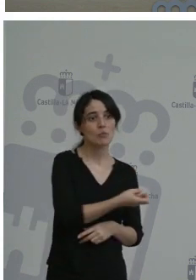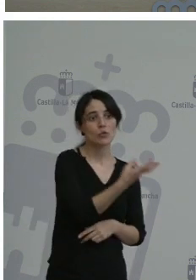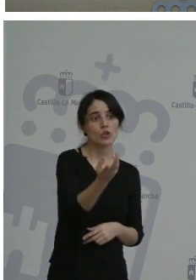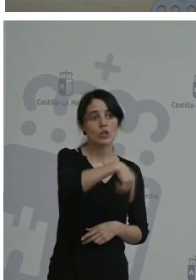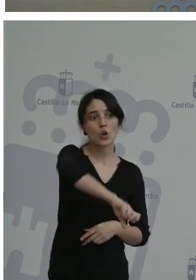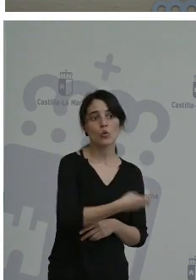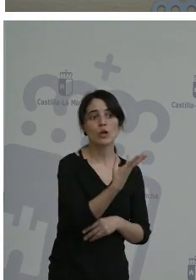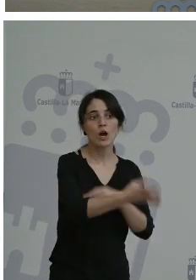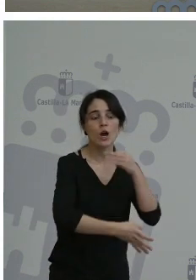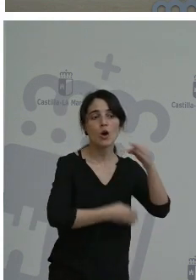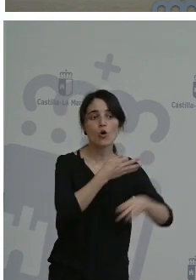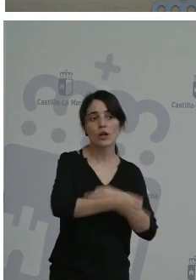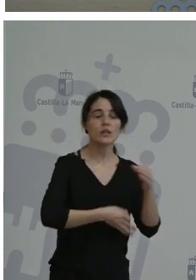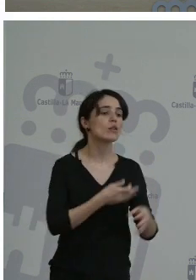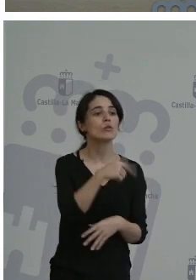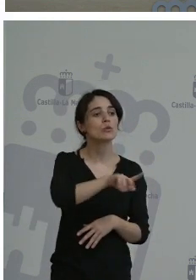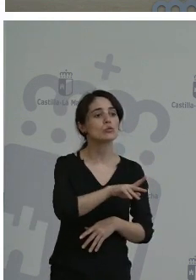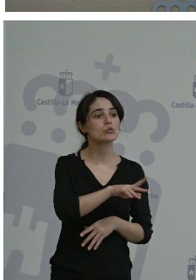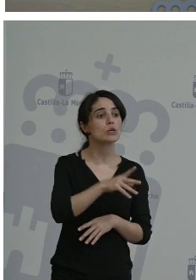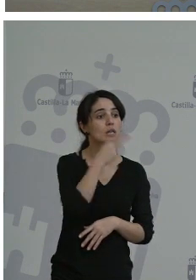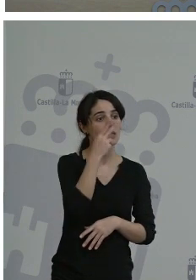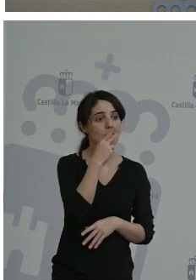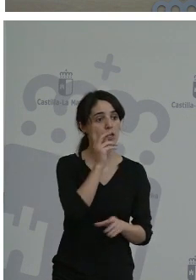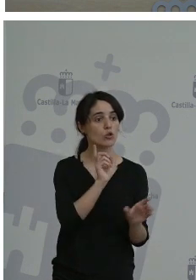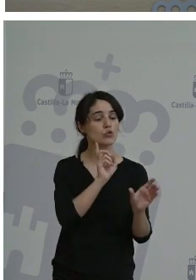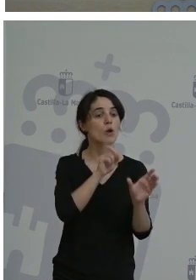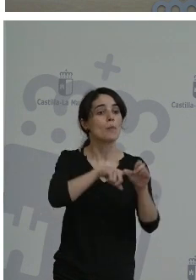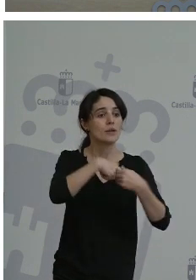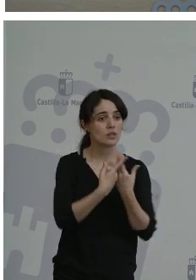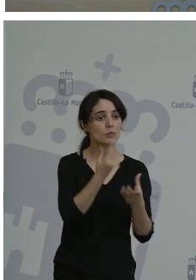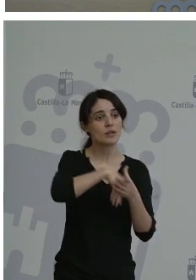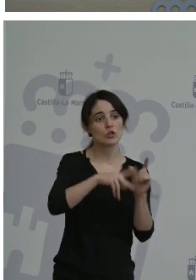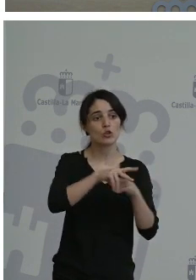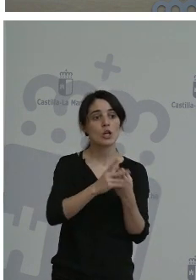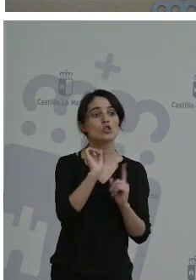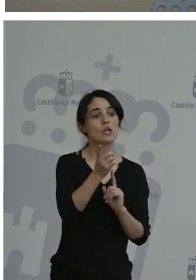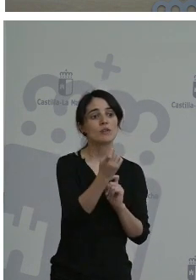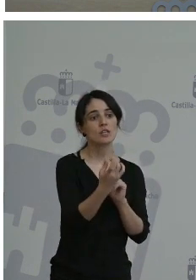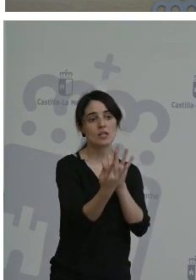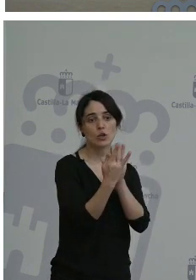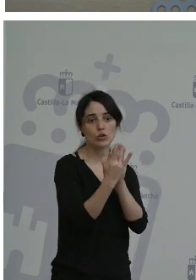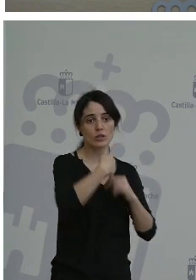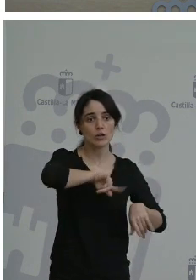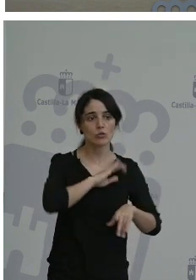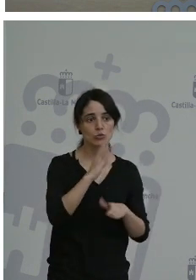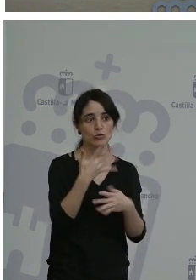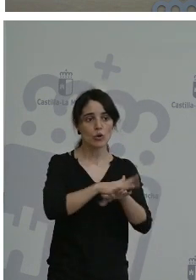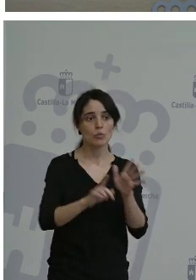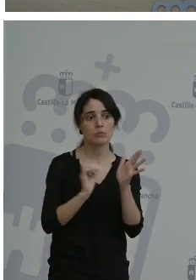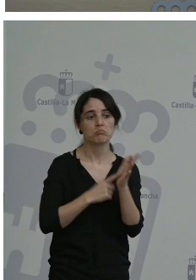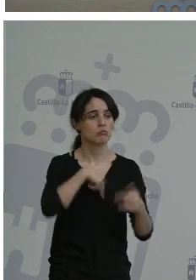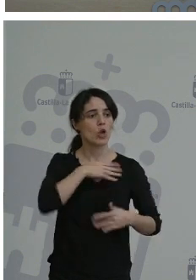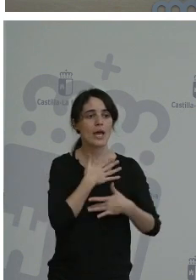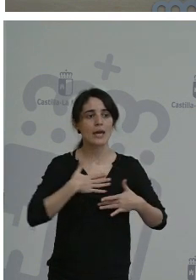interesados en tener uno de estos talleres, pues solamente tenéis que contactar con nosotros en plena inclusión y estaremos encantados